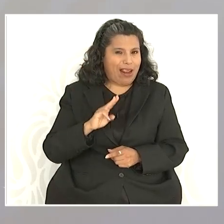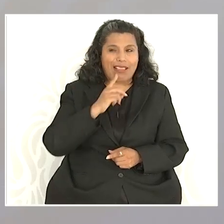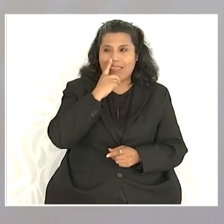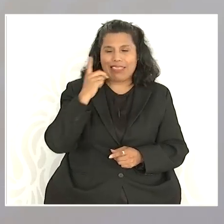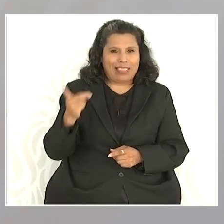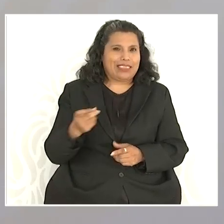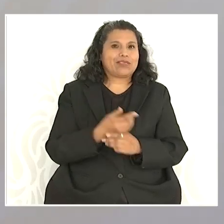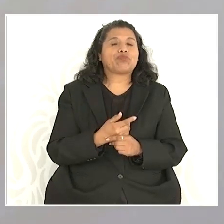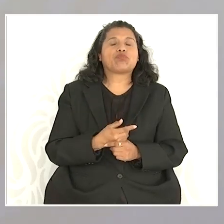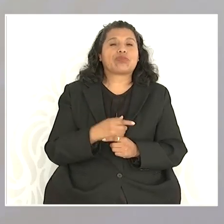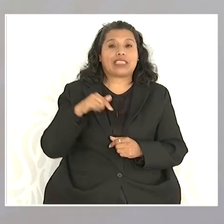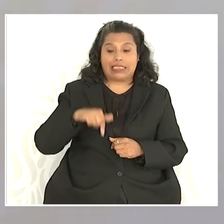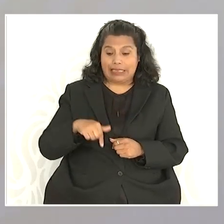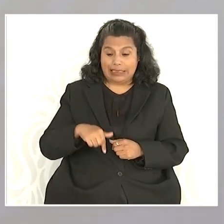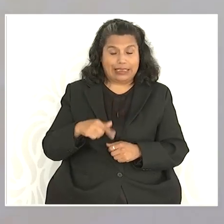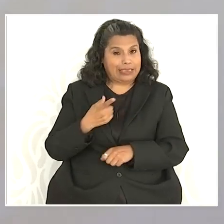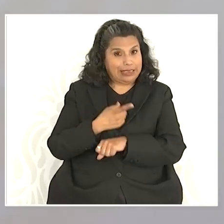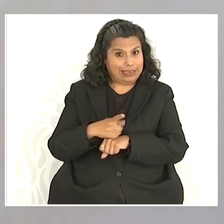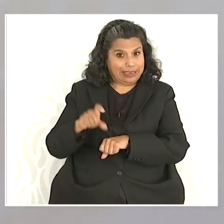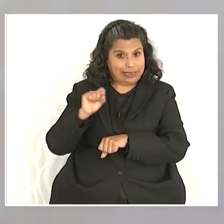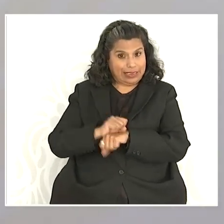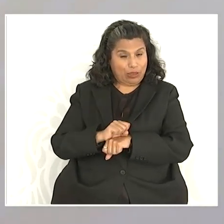esta semana la